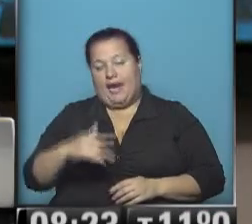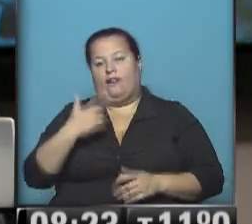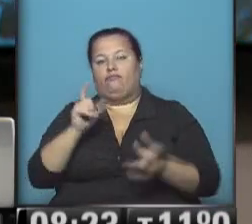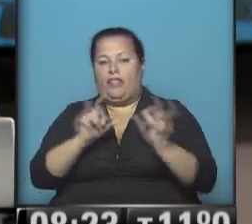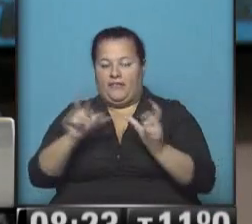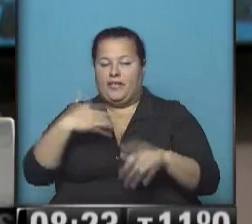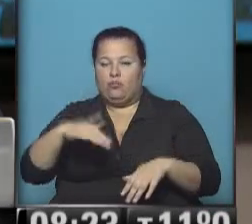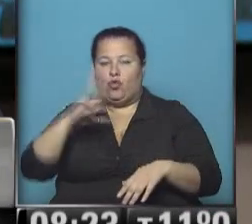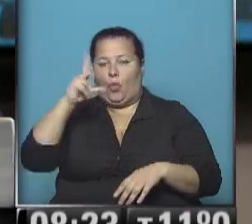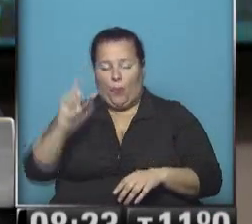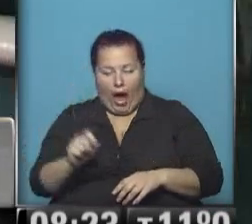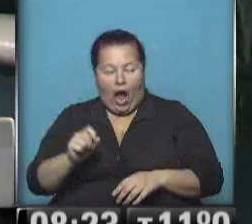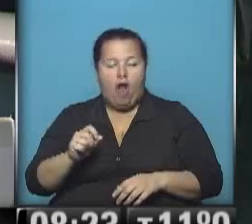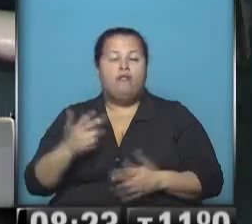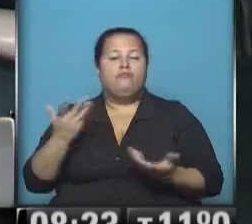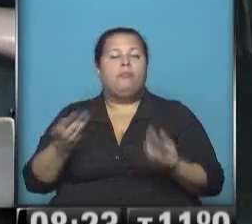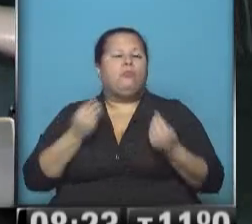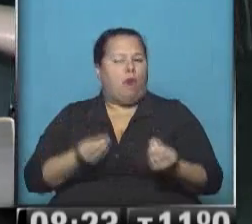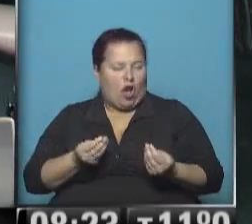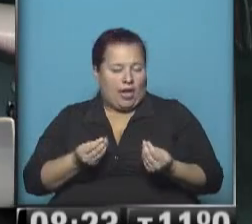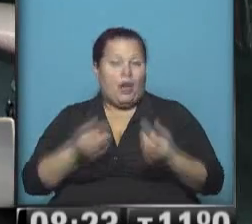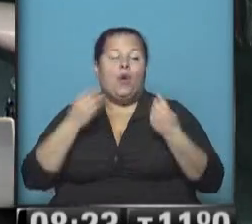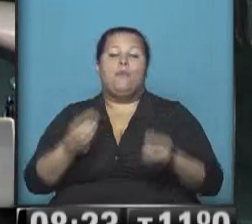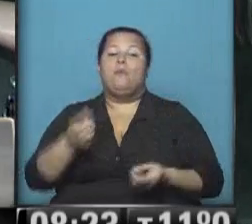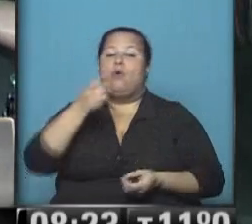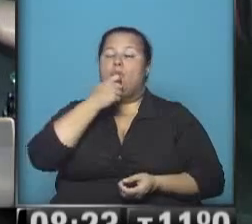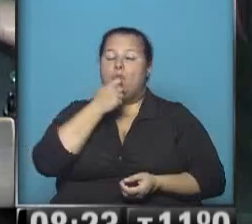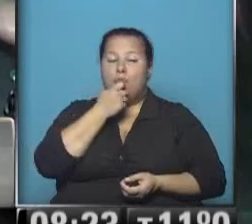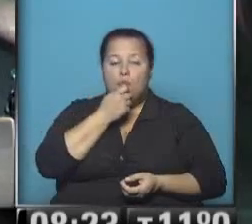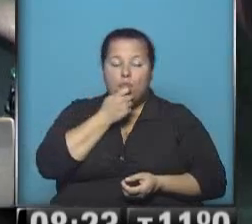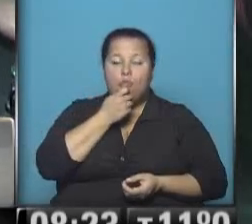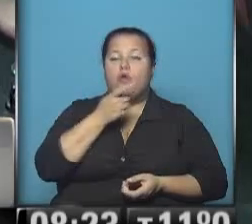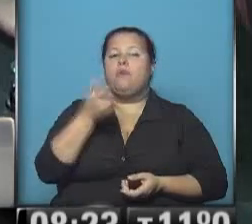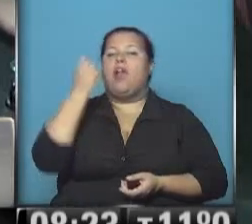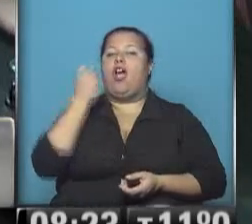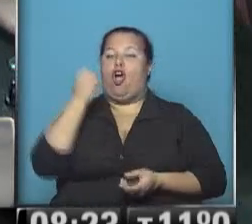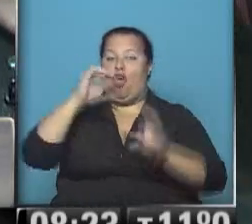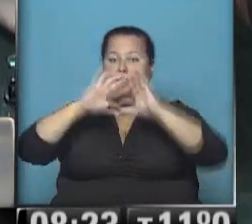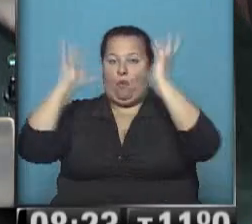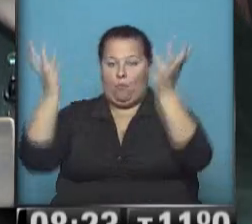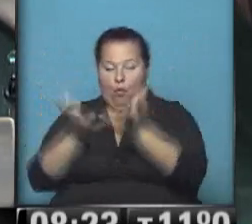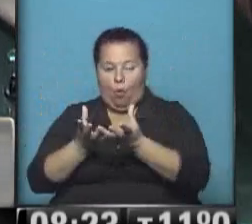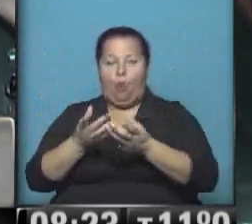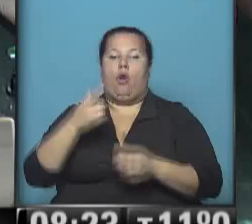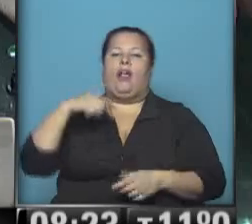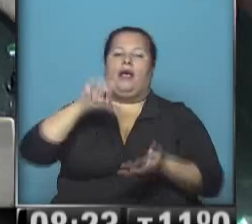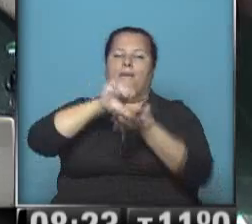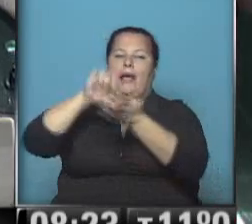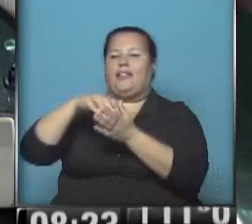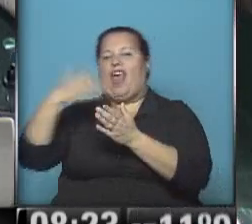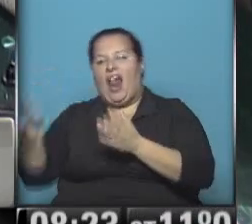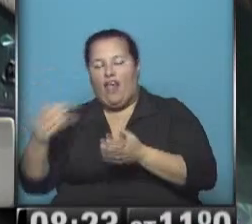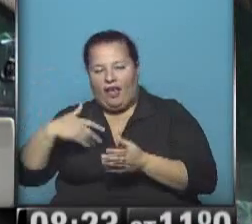margen alto que tienen los bancos porque porque dadas las circunstancias de la economía internacional donde nuestros países vecinos